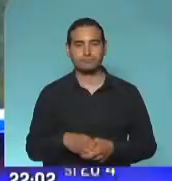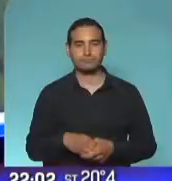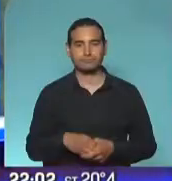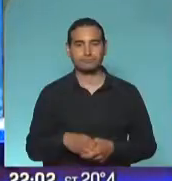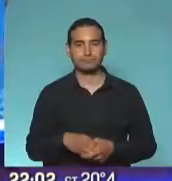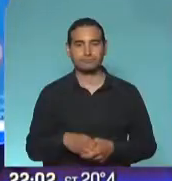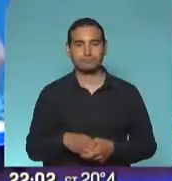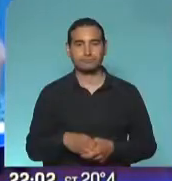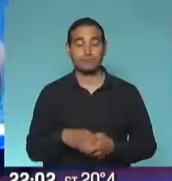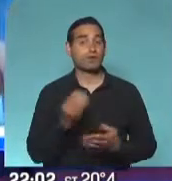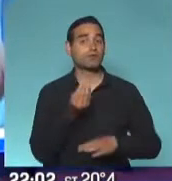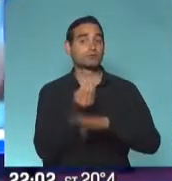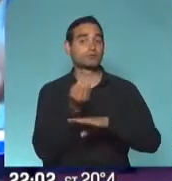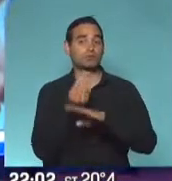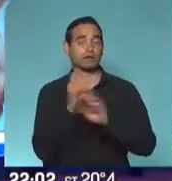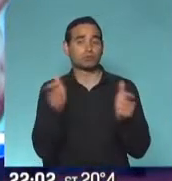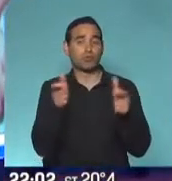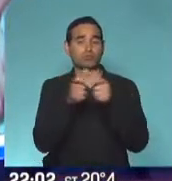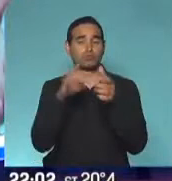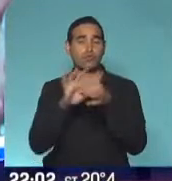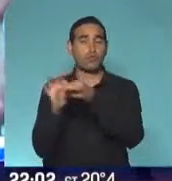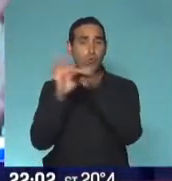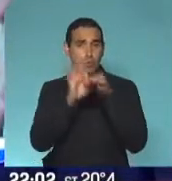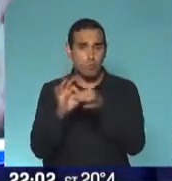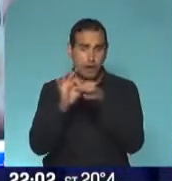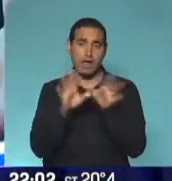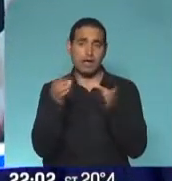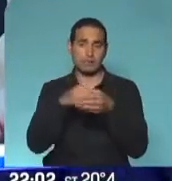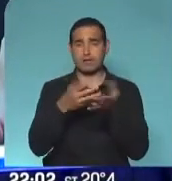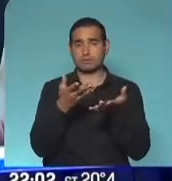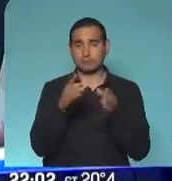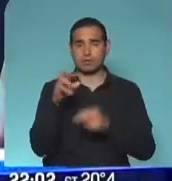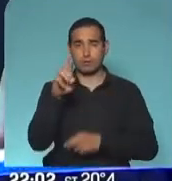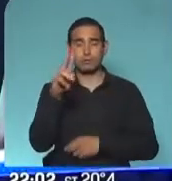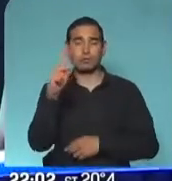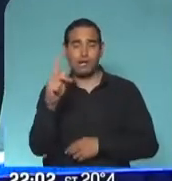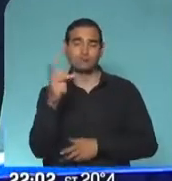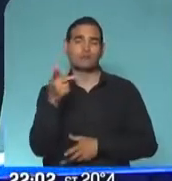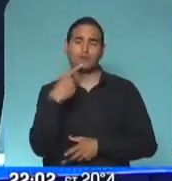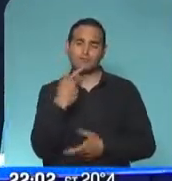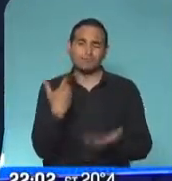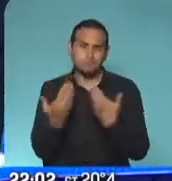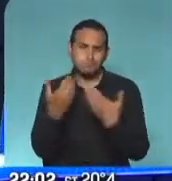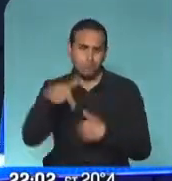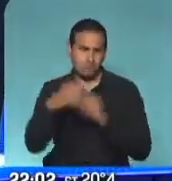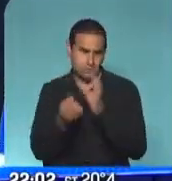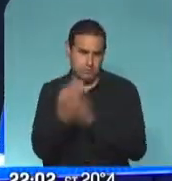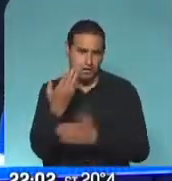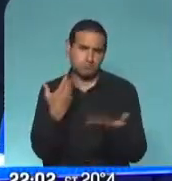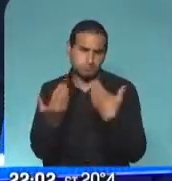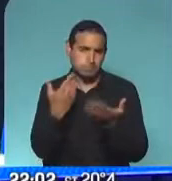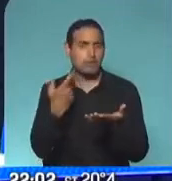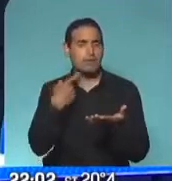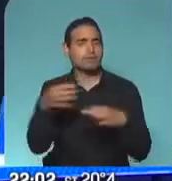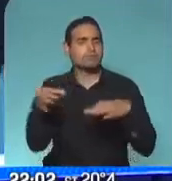Los representantes de la Comisión Europea y del Reino Unido para el Brexit estuvieron conversando esta mañana. El compromiso que